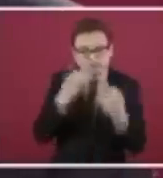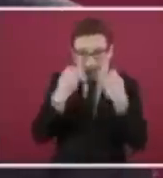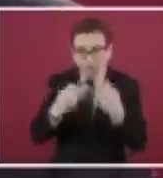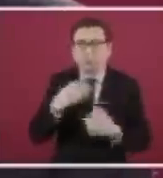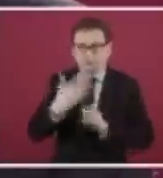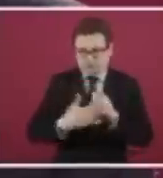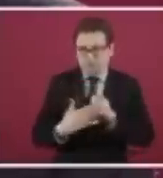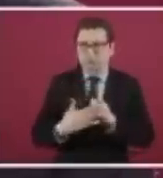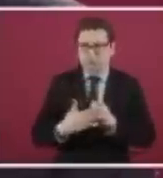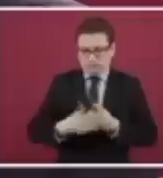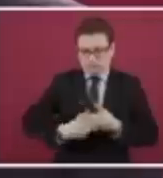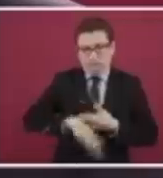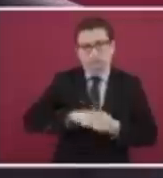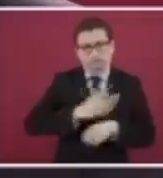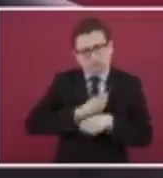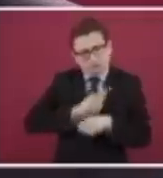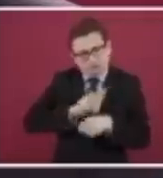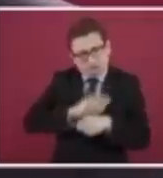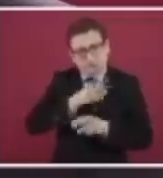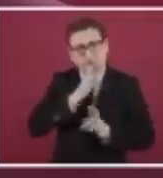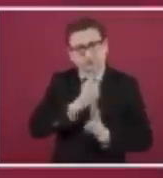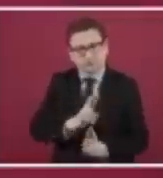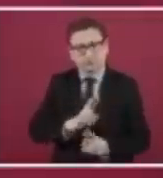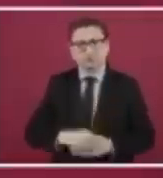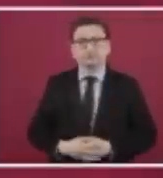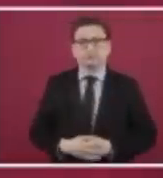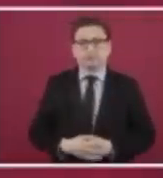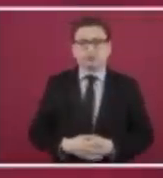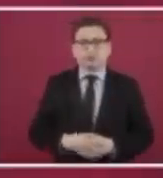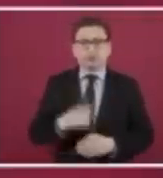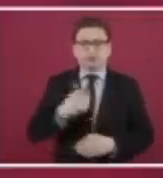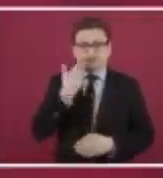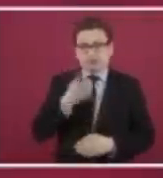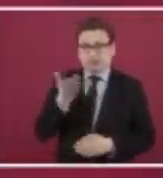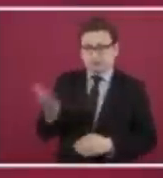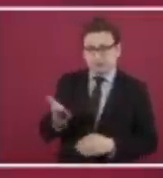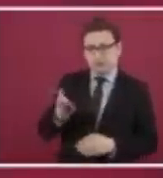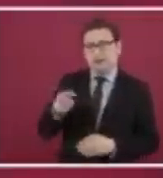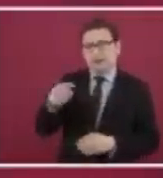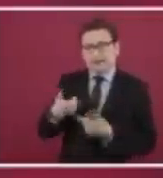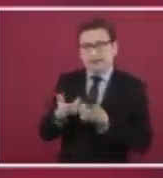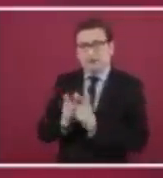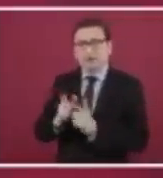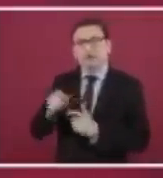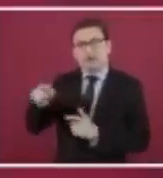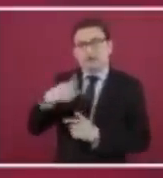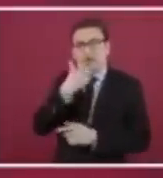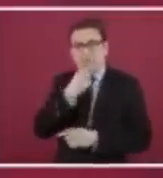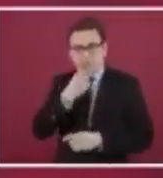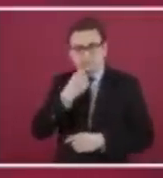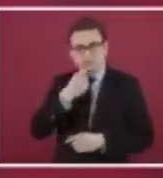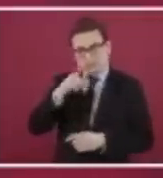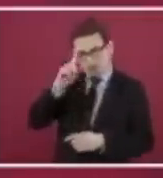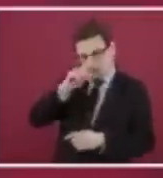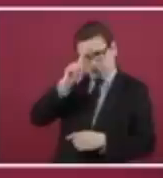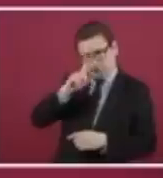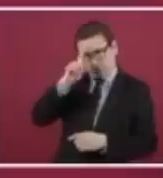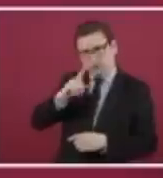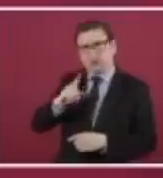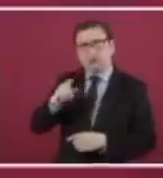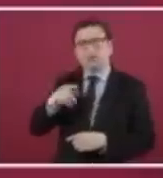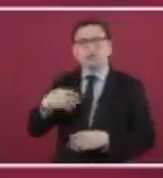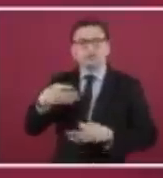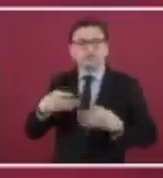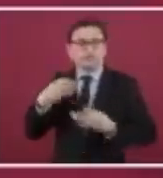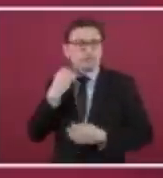pronto. Yo le estoy pidiendo al consejero jurídico, a Julio Scherer,